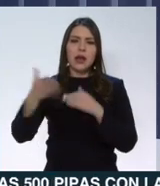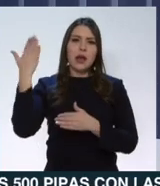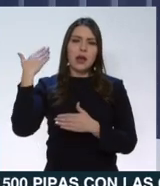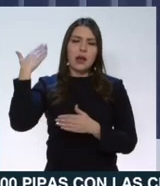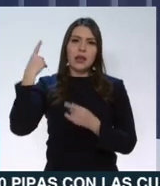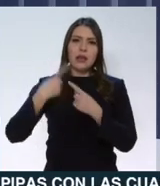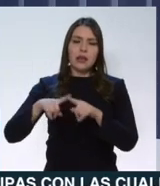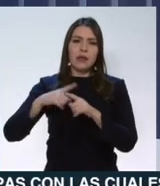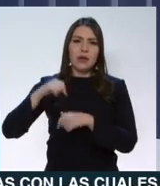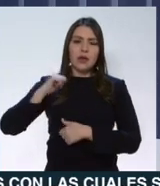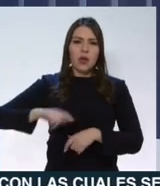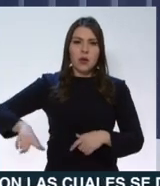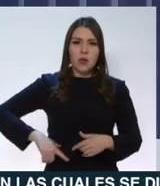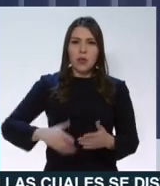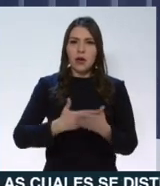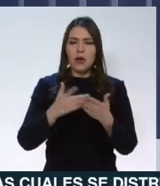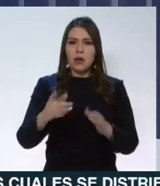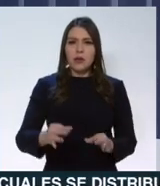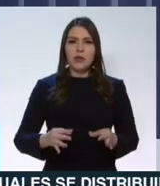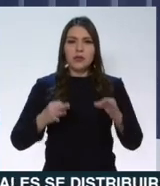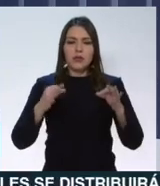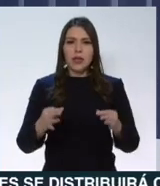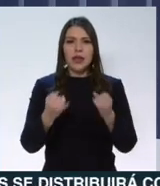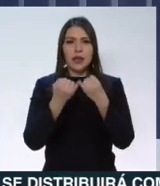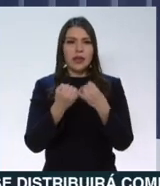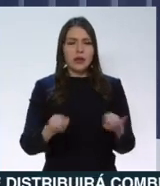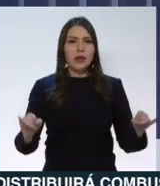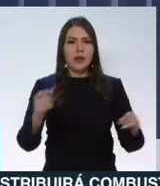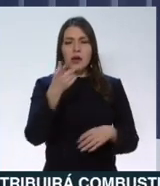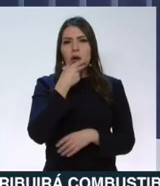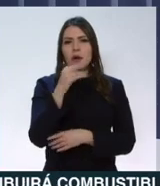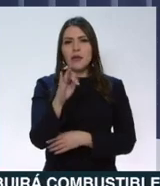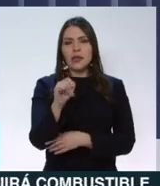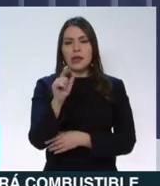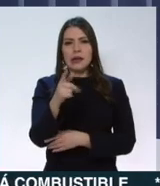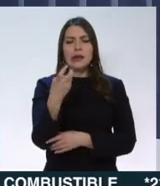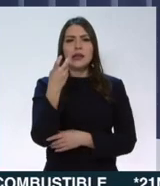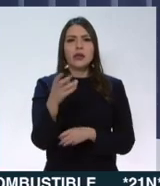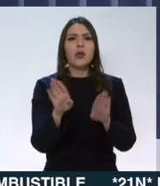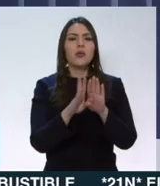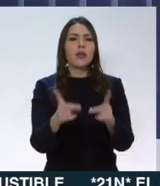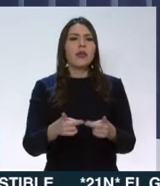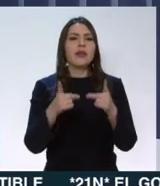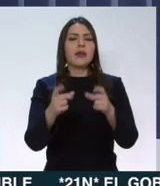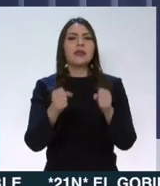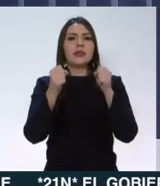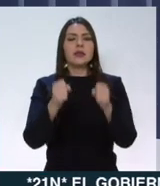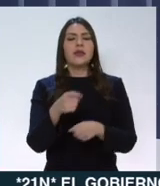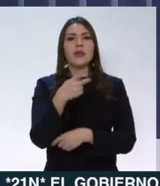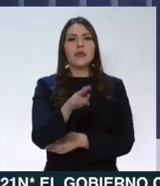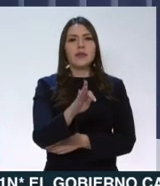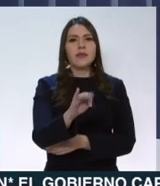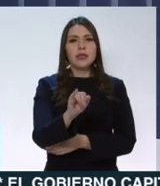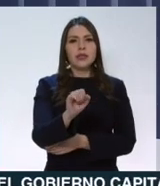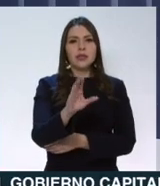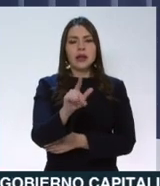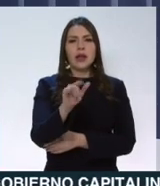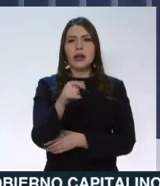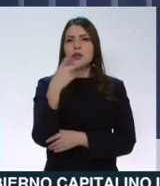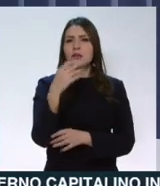será un fiscal autónomo. Esto es lo que espera la ciudadanía. ¿Cómo garantizar que la Fiscalía General de la República